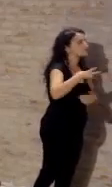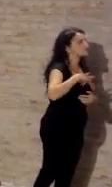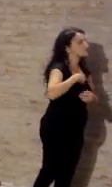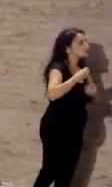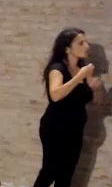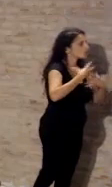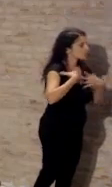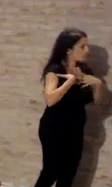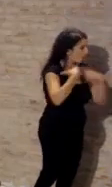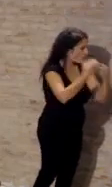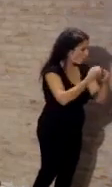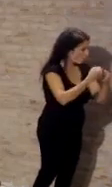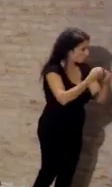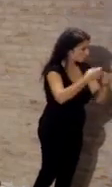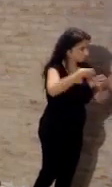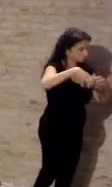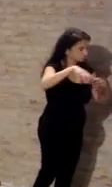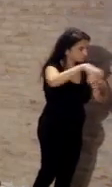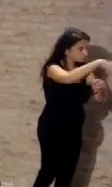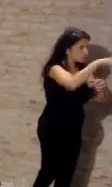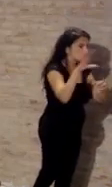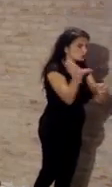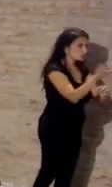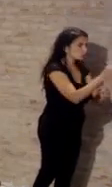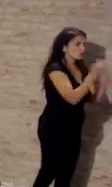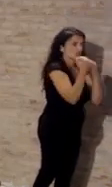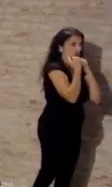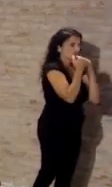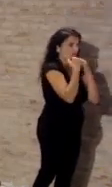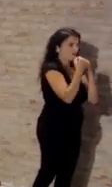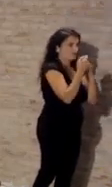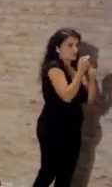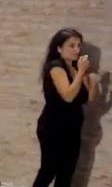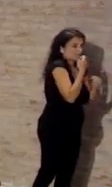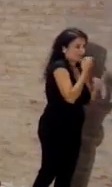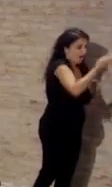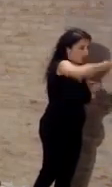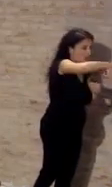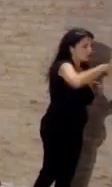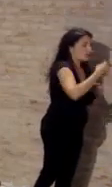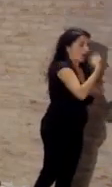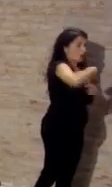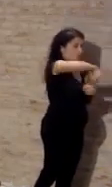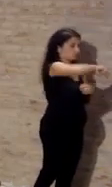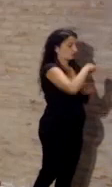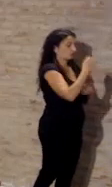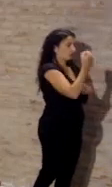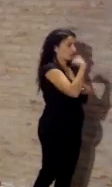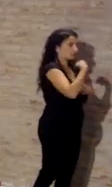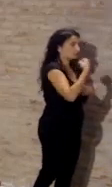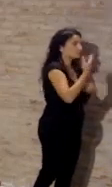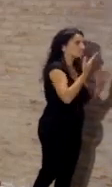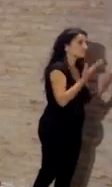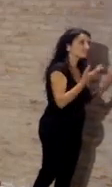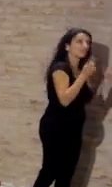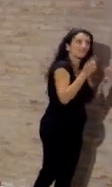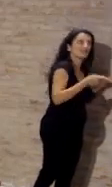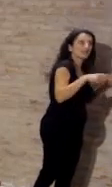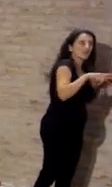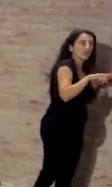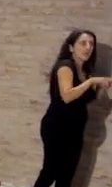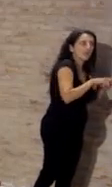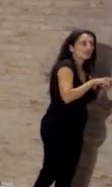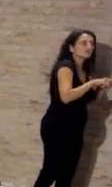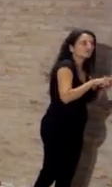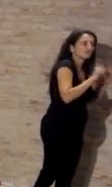salita si no lo sabe y nos trata así eh También está siendo violento con